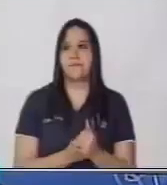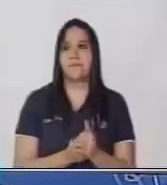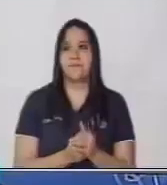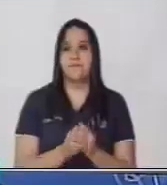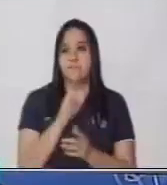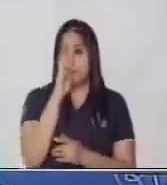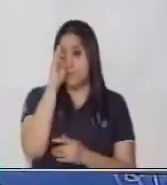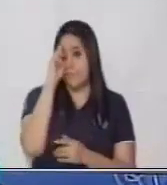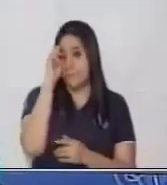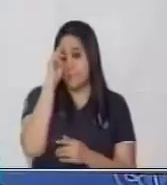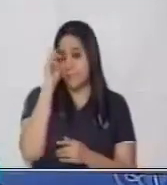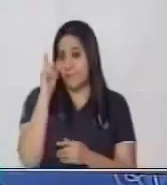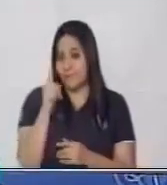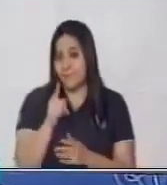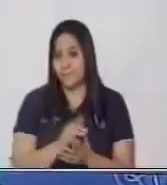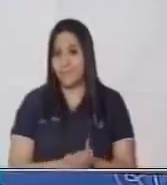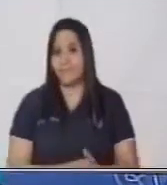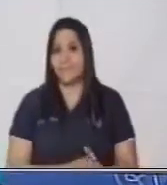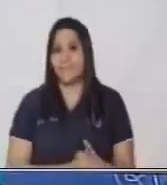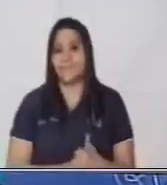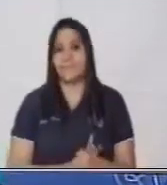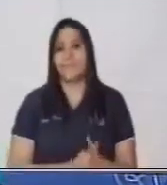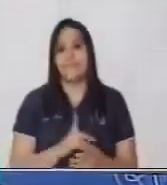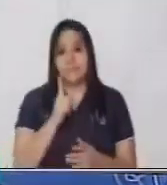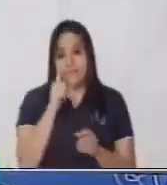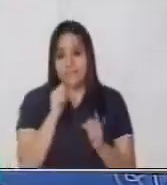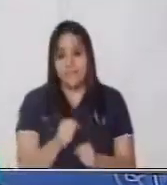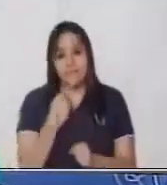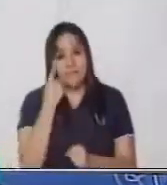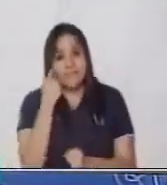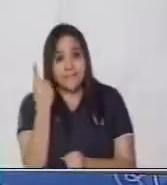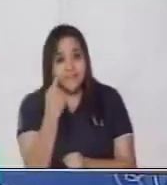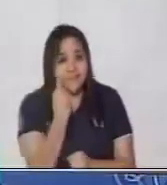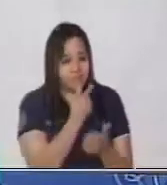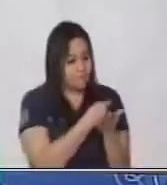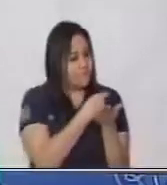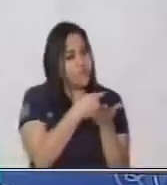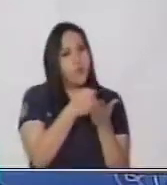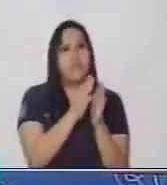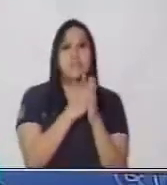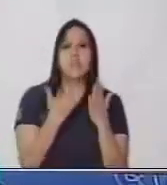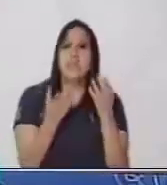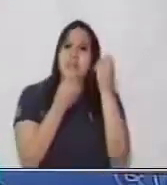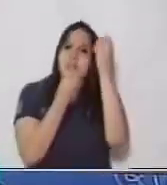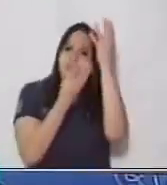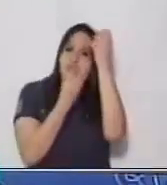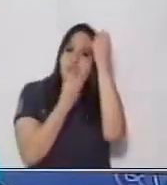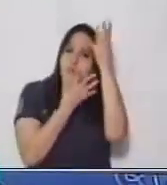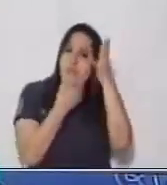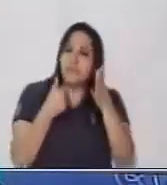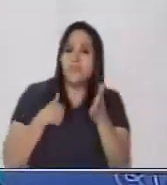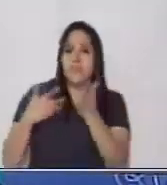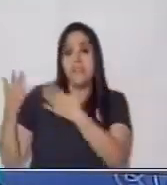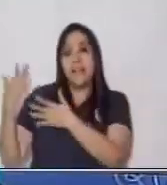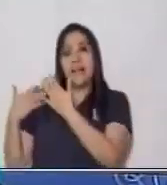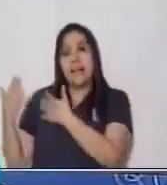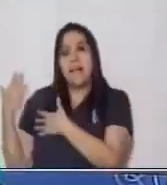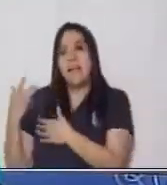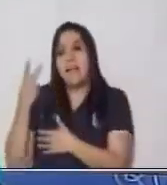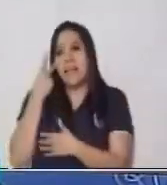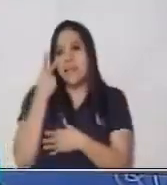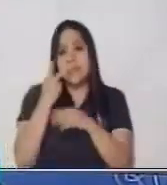¿Te acuerdas? Puedes buscar en tus apuntes la información que te di en las